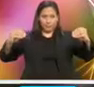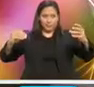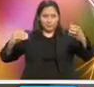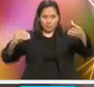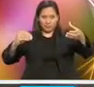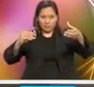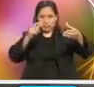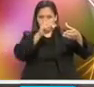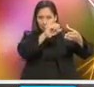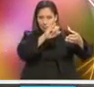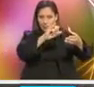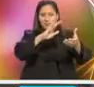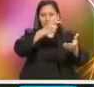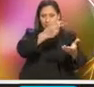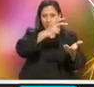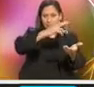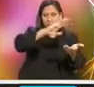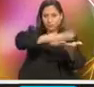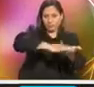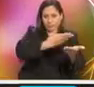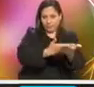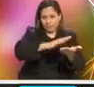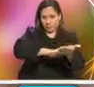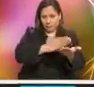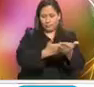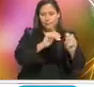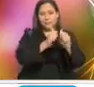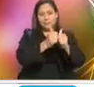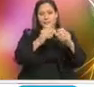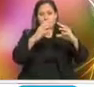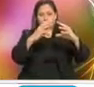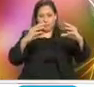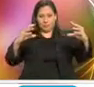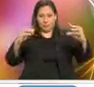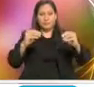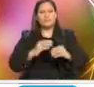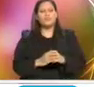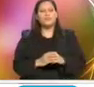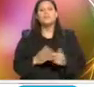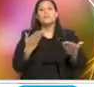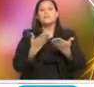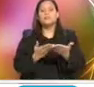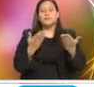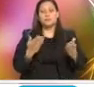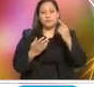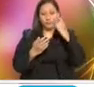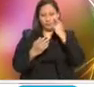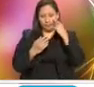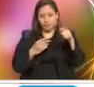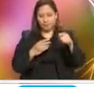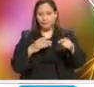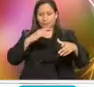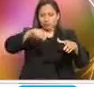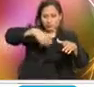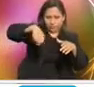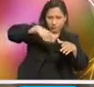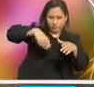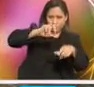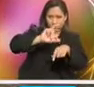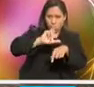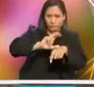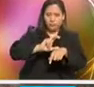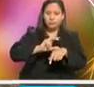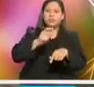forma, ¿no? Esto es lo que vamos a empanizar, que quede grandota, ¿no? Qué rico. Y aquí bueno, estamos revolviendo el huevo, le pusimos